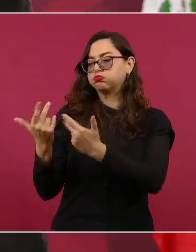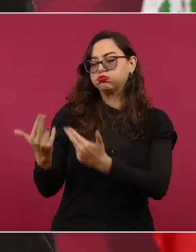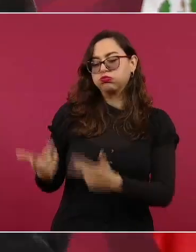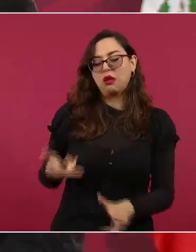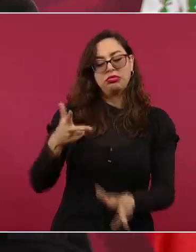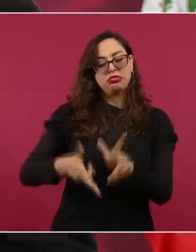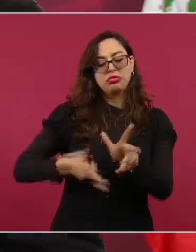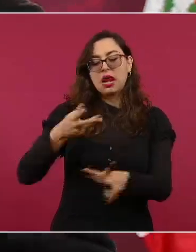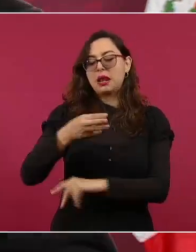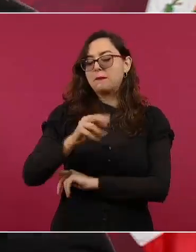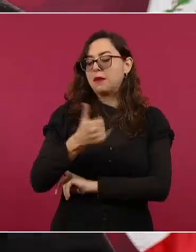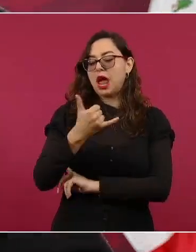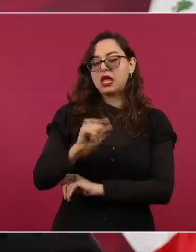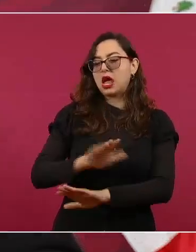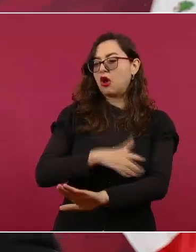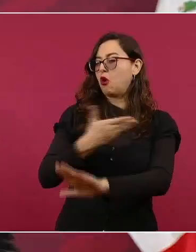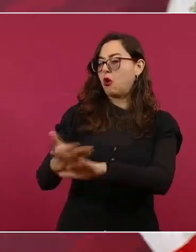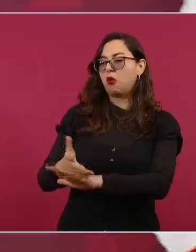Seguramente